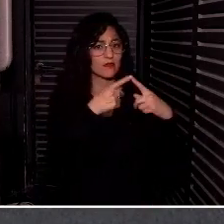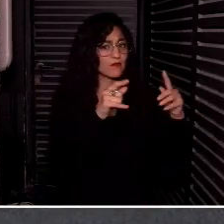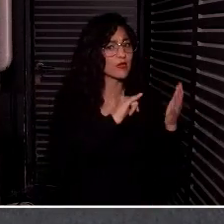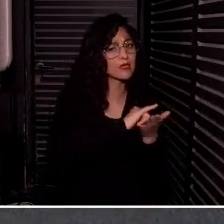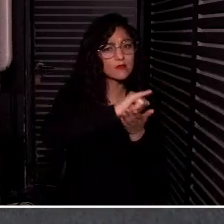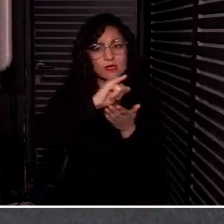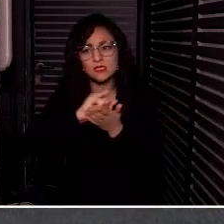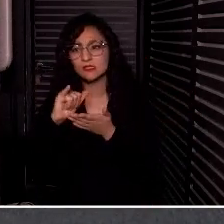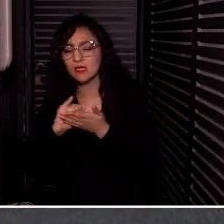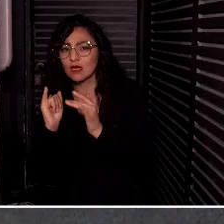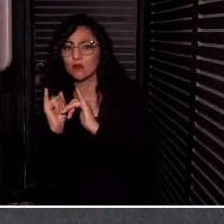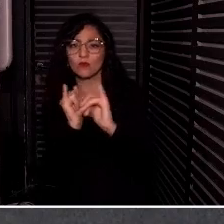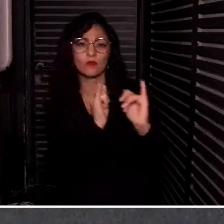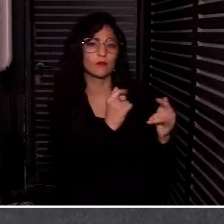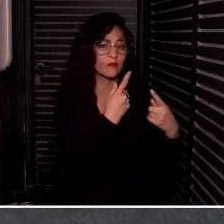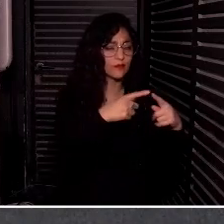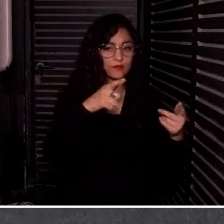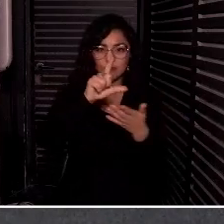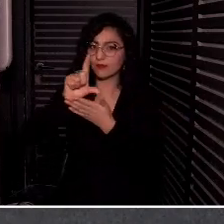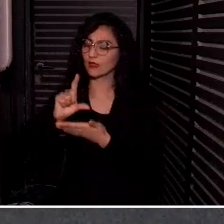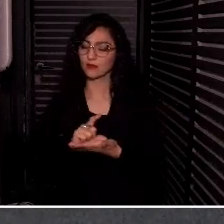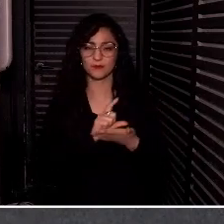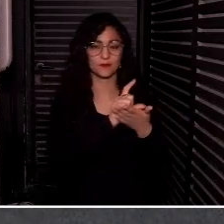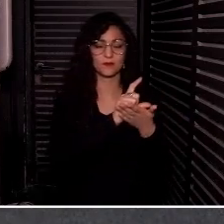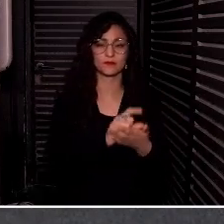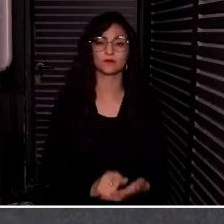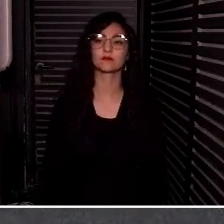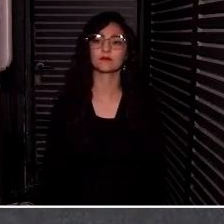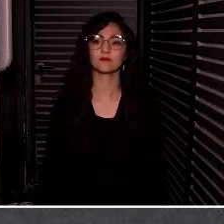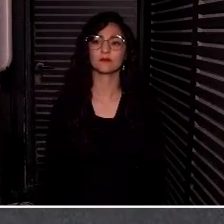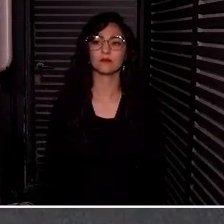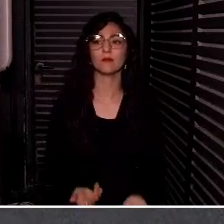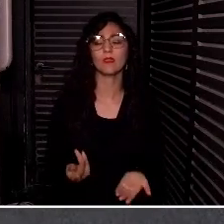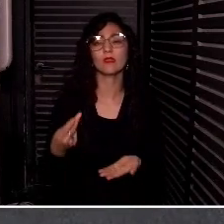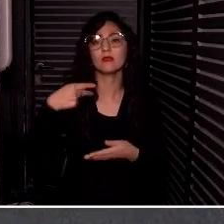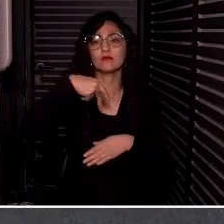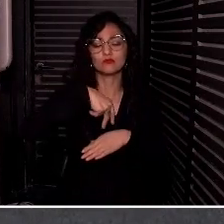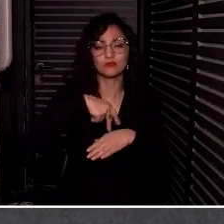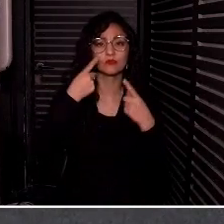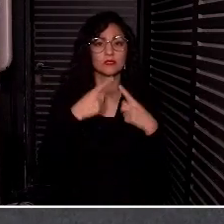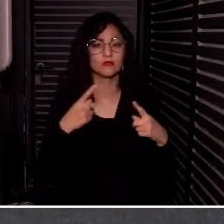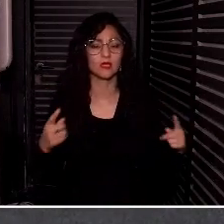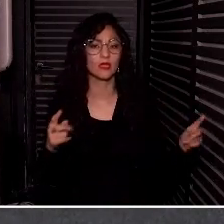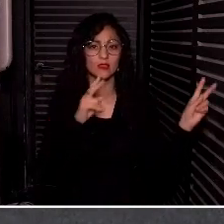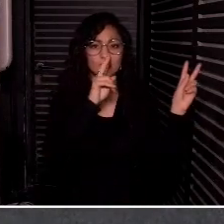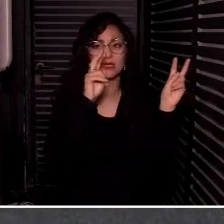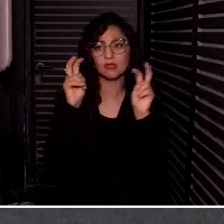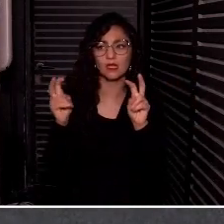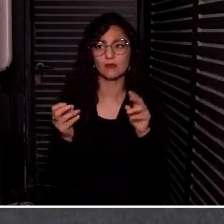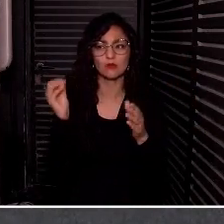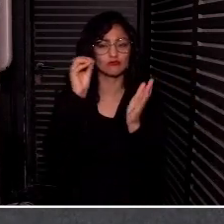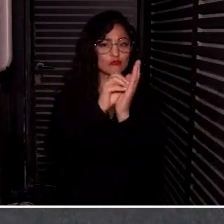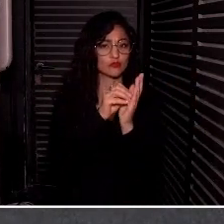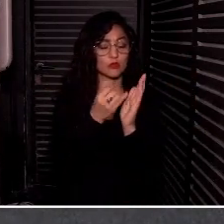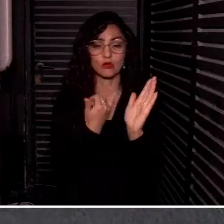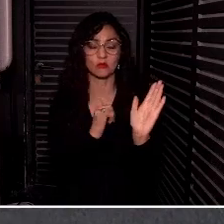de llegar a distintos lugares y de posicionar ciertos temas Aunque a uno no le